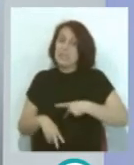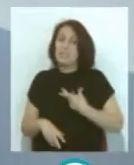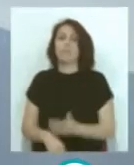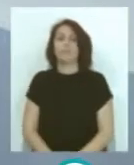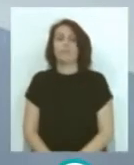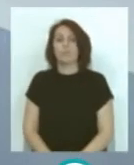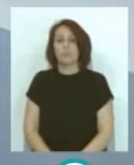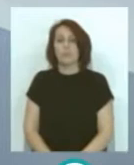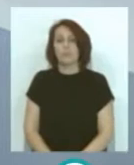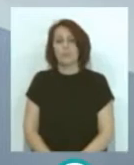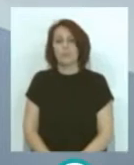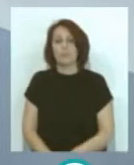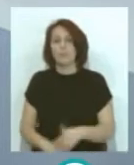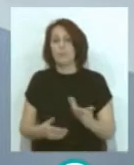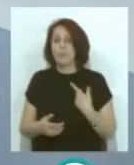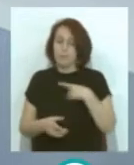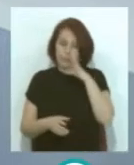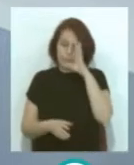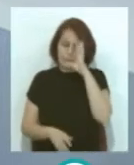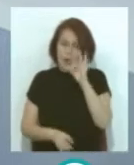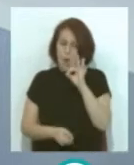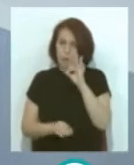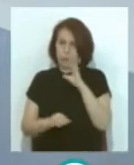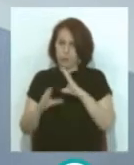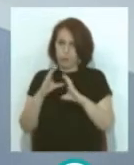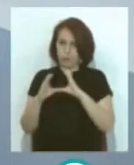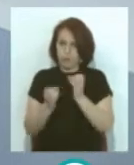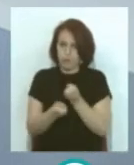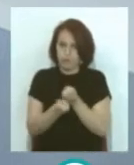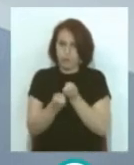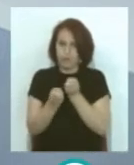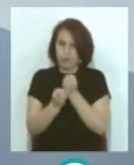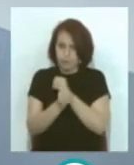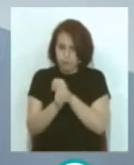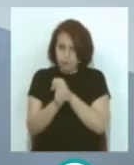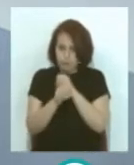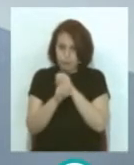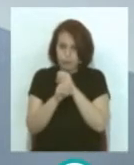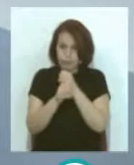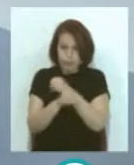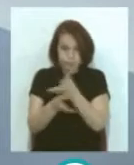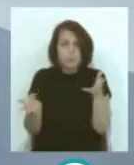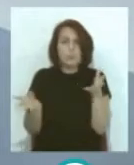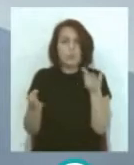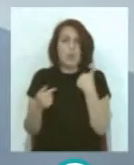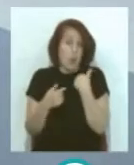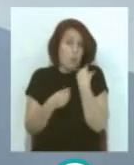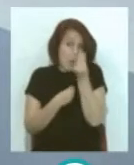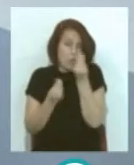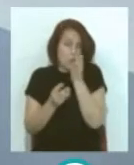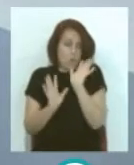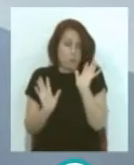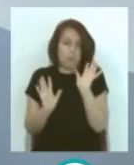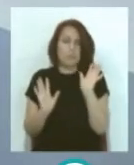porque creo que el comunicado es lo que pensamos, bueno, lo que pienso yo, no voy a poner a nadie. Es